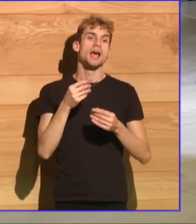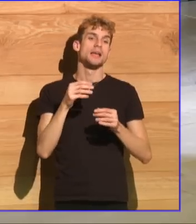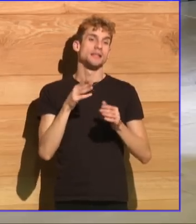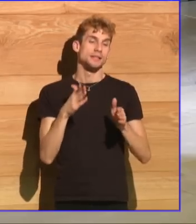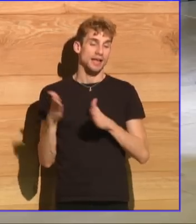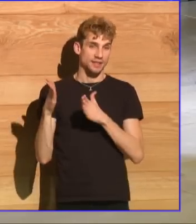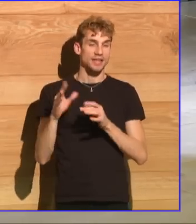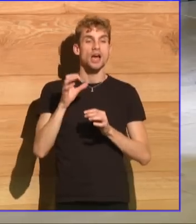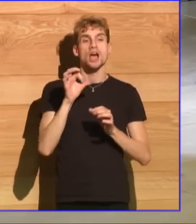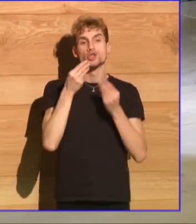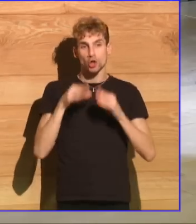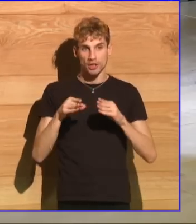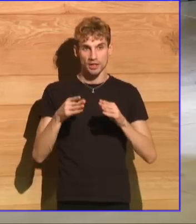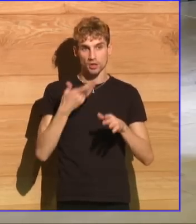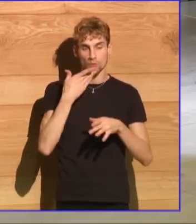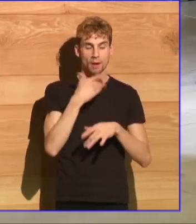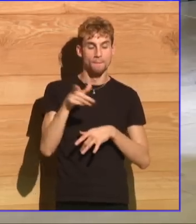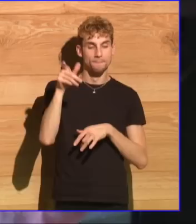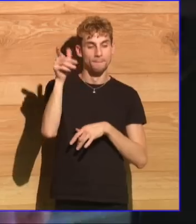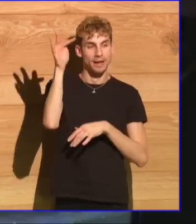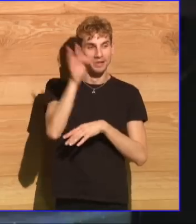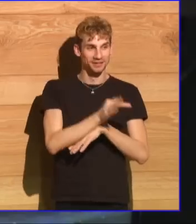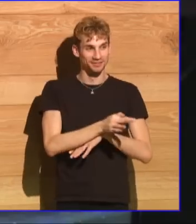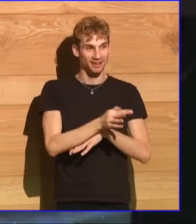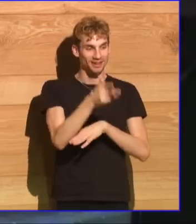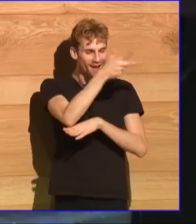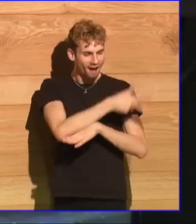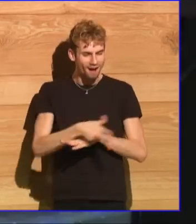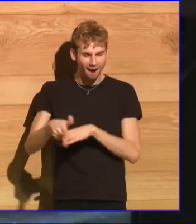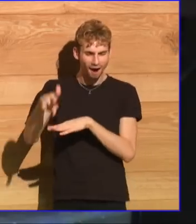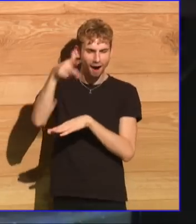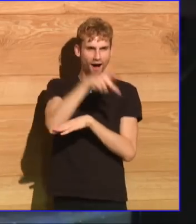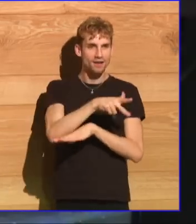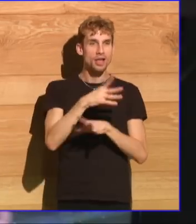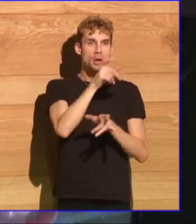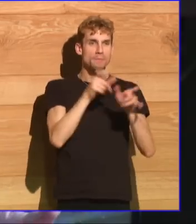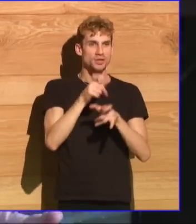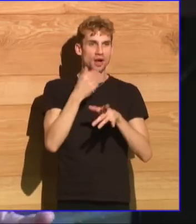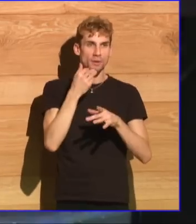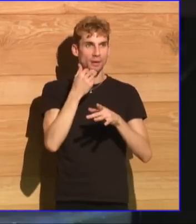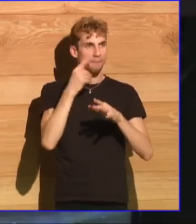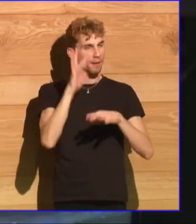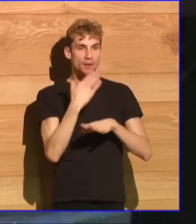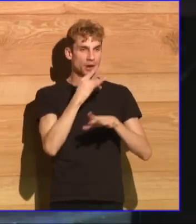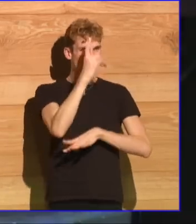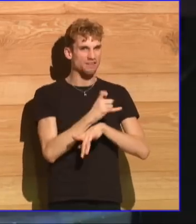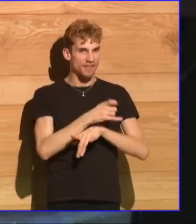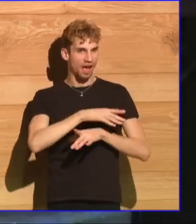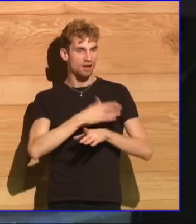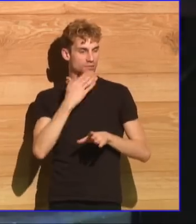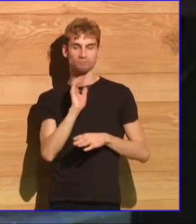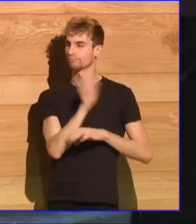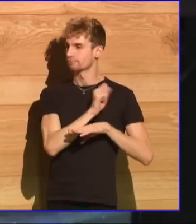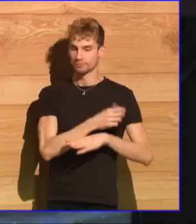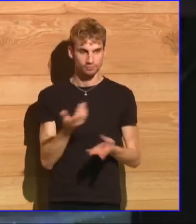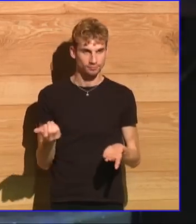está reventándolo delante de tus ojos y no sabes cómo estás viendo a tanta gente desafiar la gravedad, porque tú mismo estás desafiando la gravedad en la butaca.